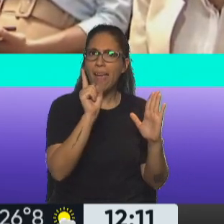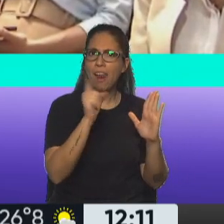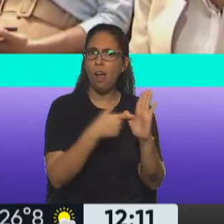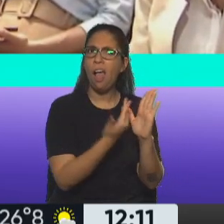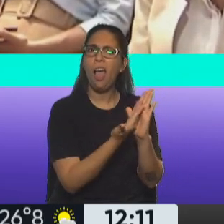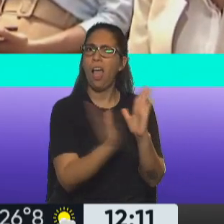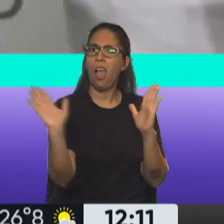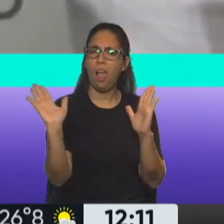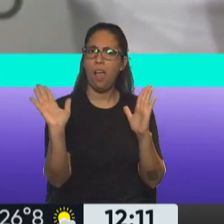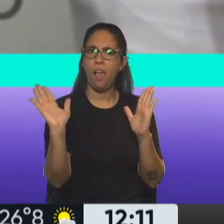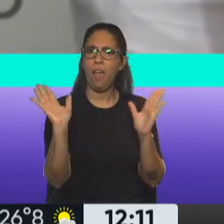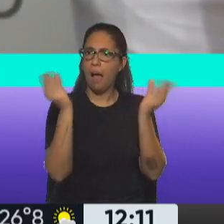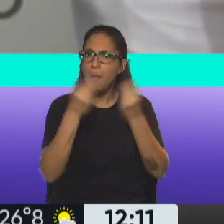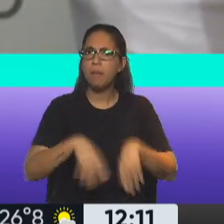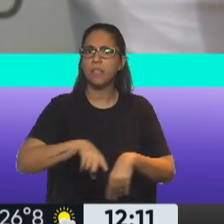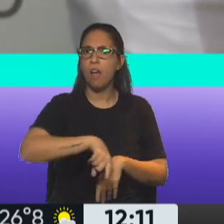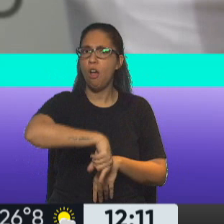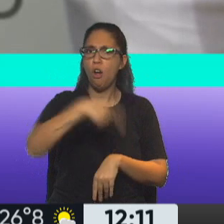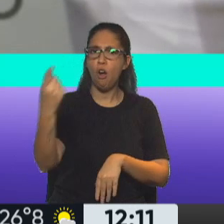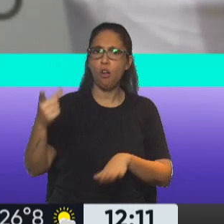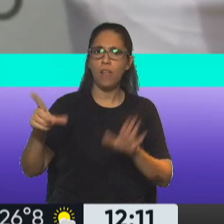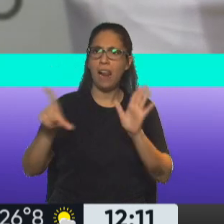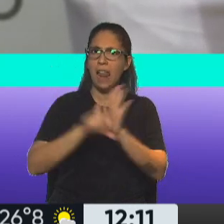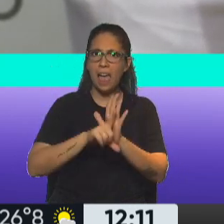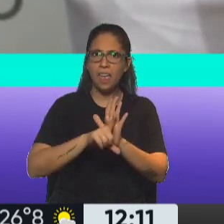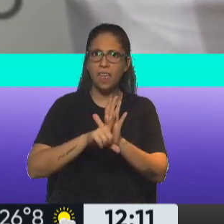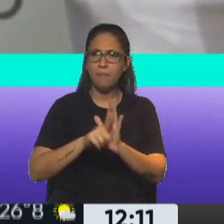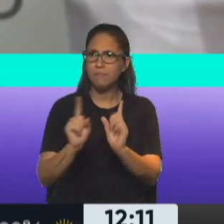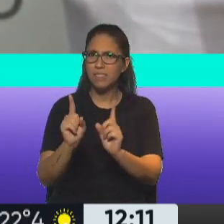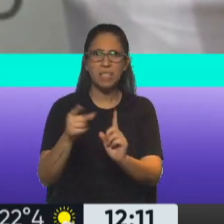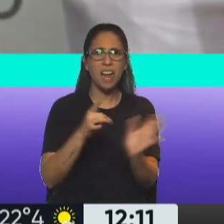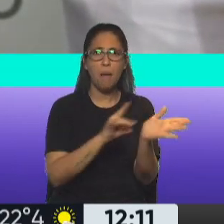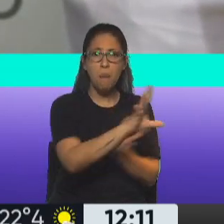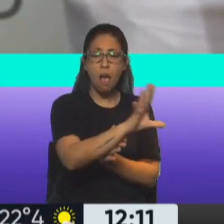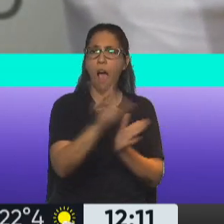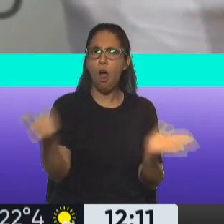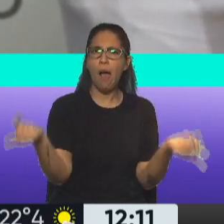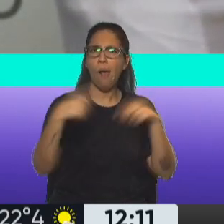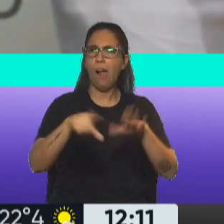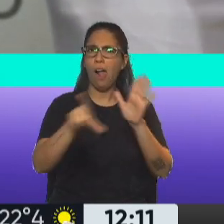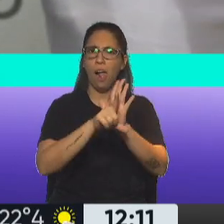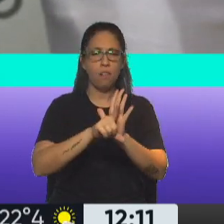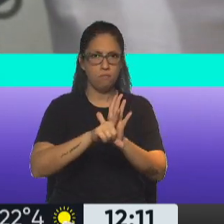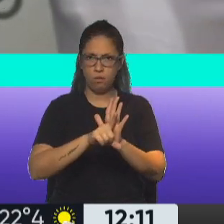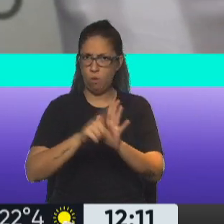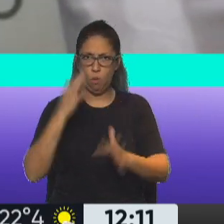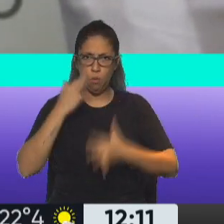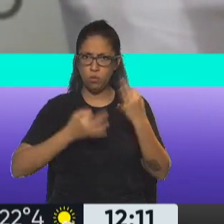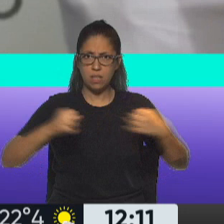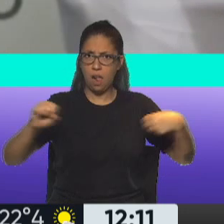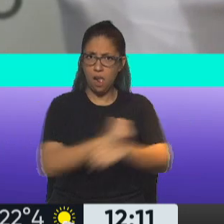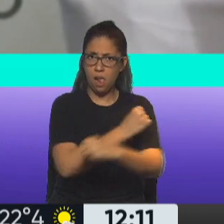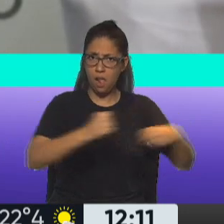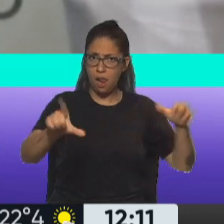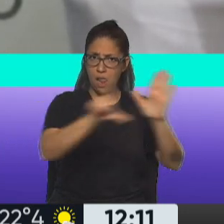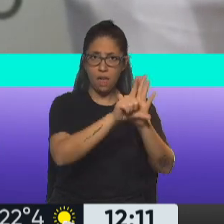y poner en vigencia una ley que fue derogada. La justicia no sanciona